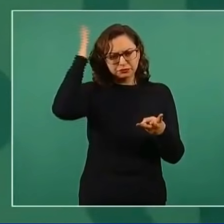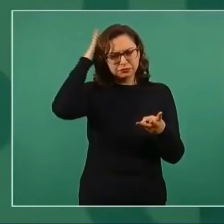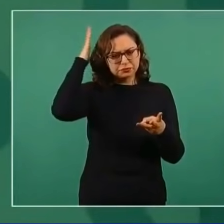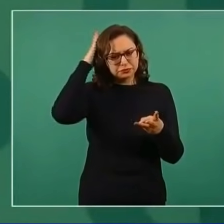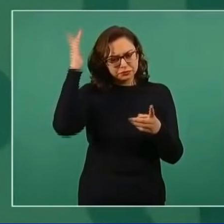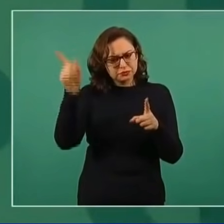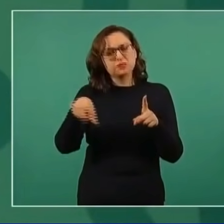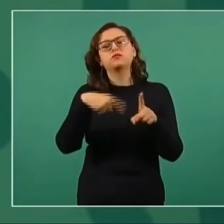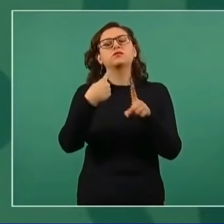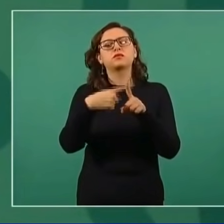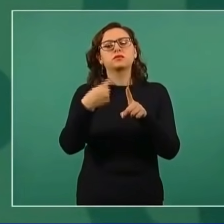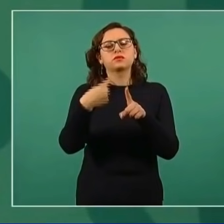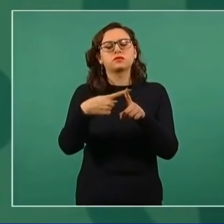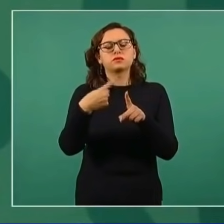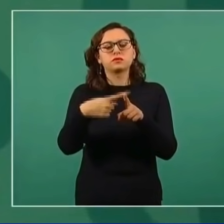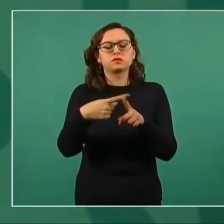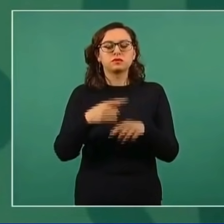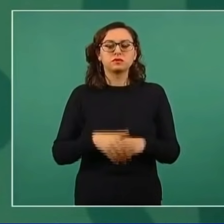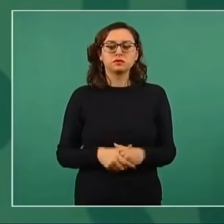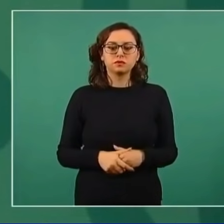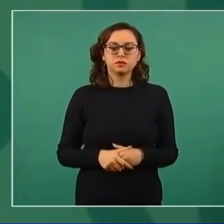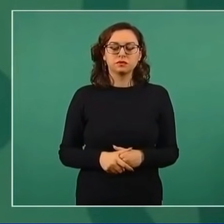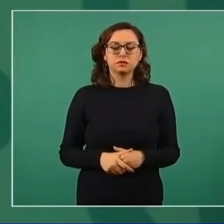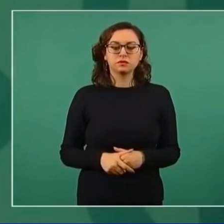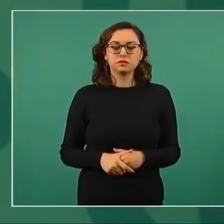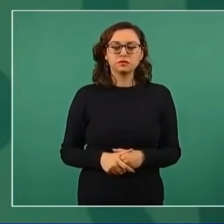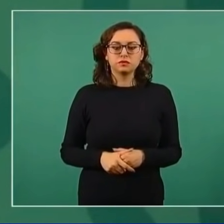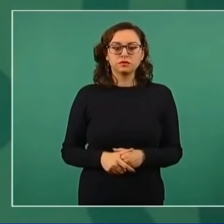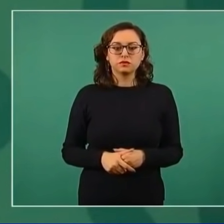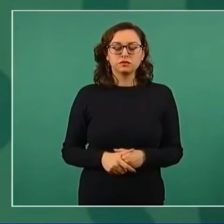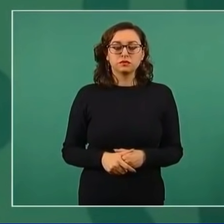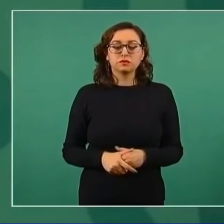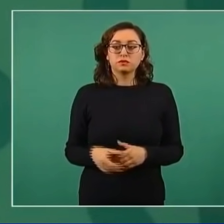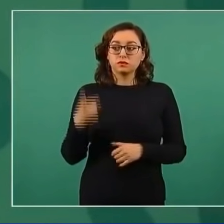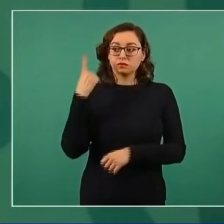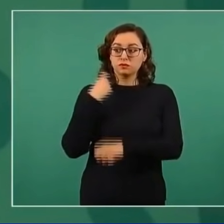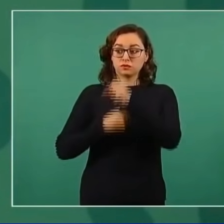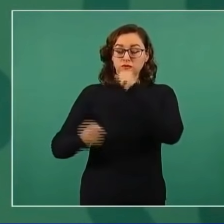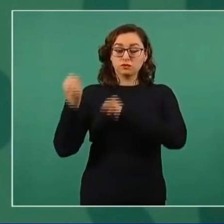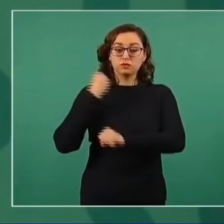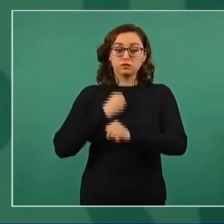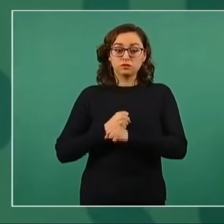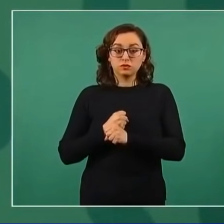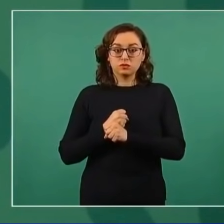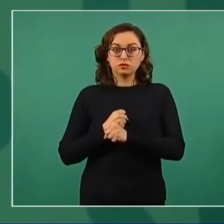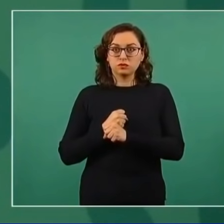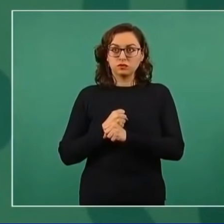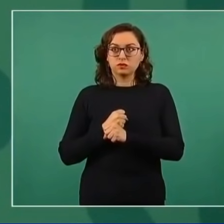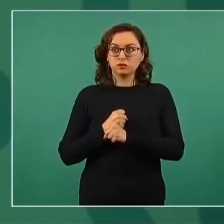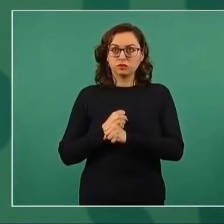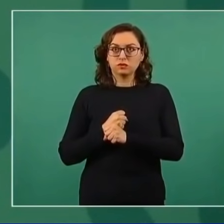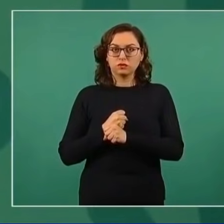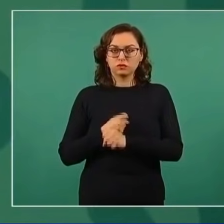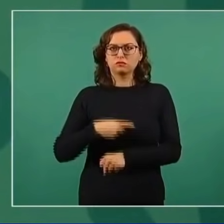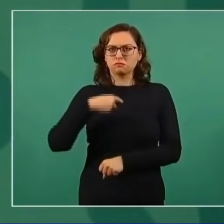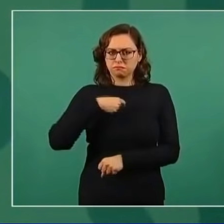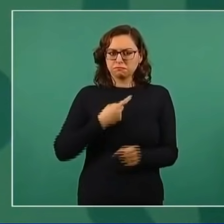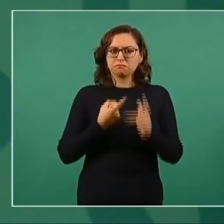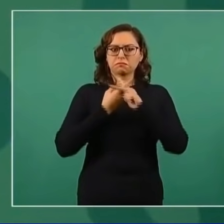la compra de la refinería desde el año pasado, desde mediados del año pasado.